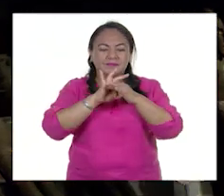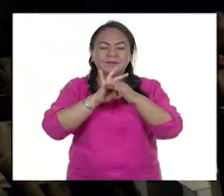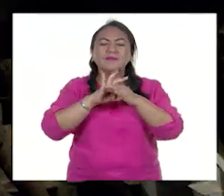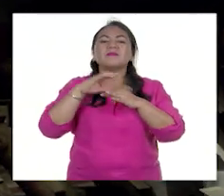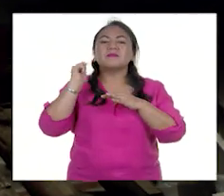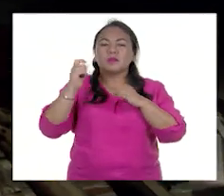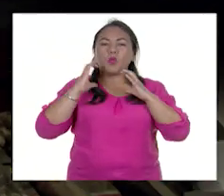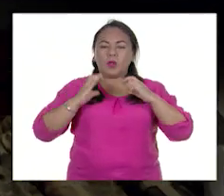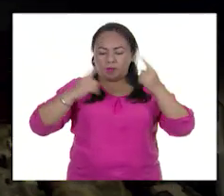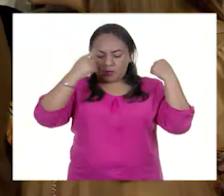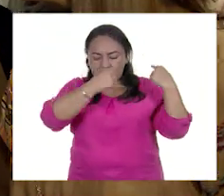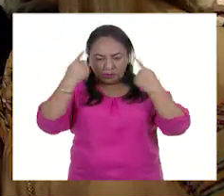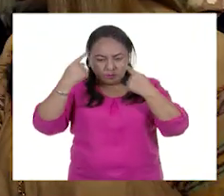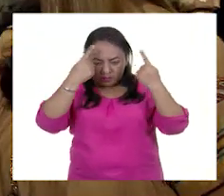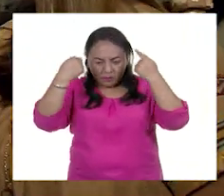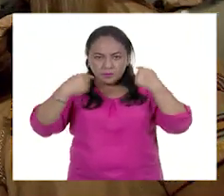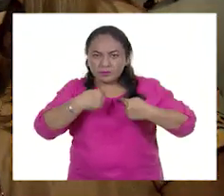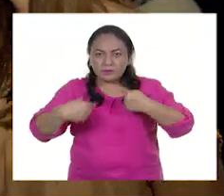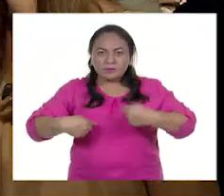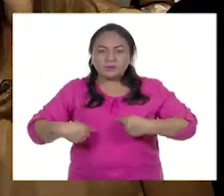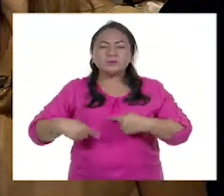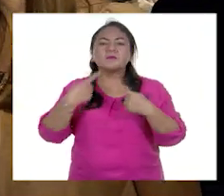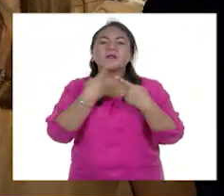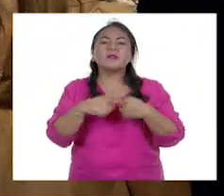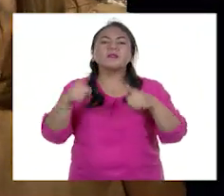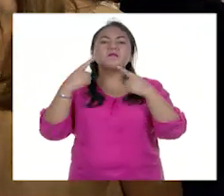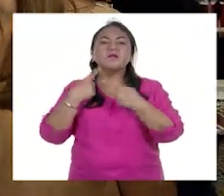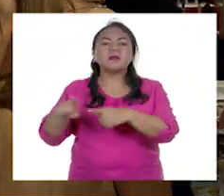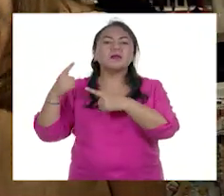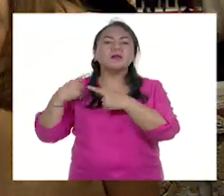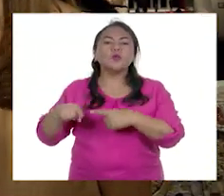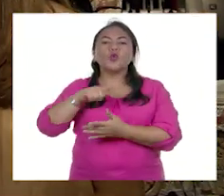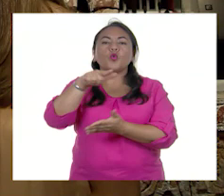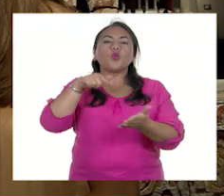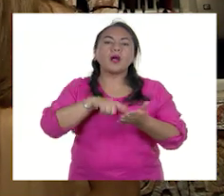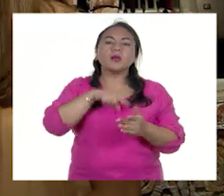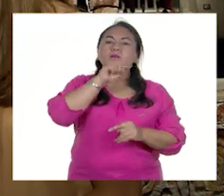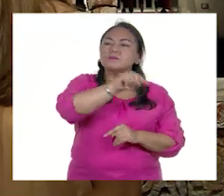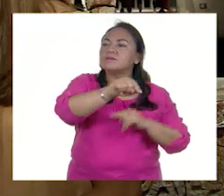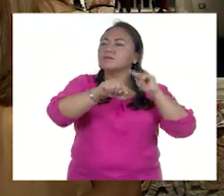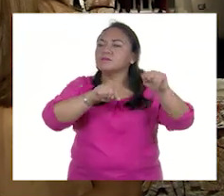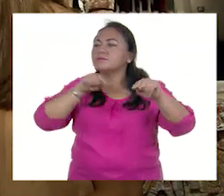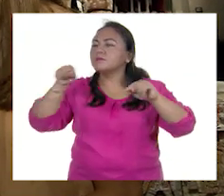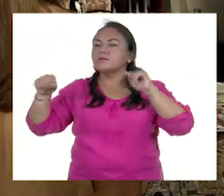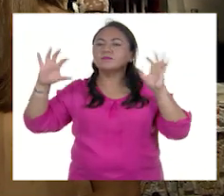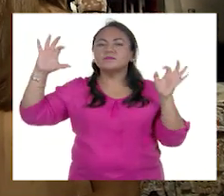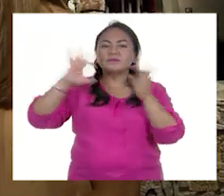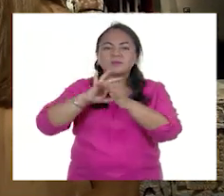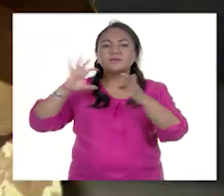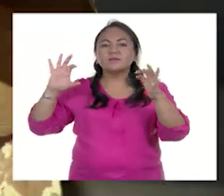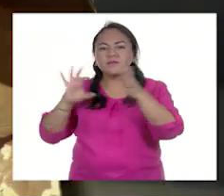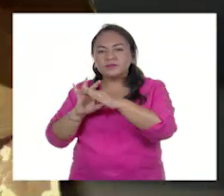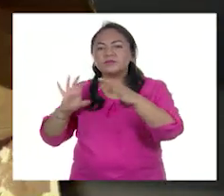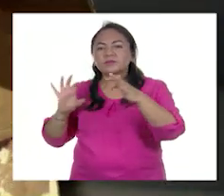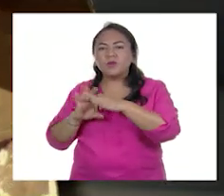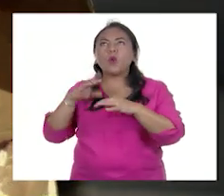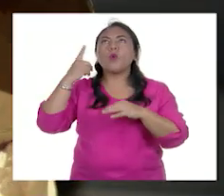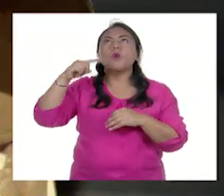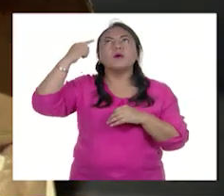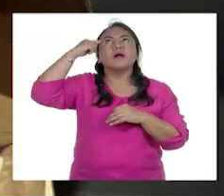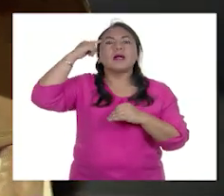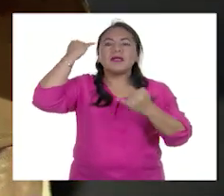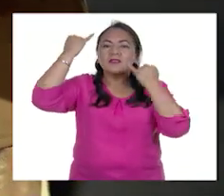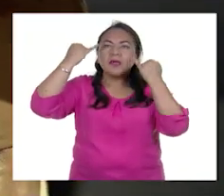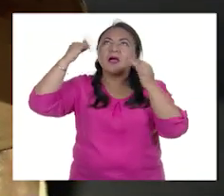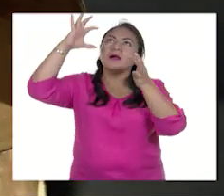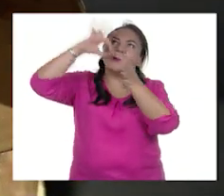partes del cuerpo con diversos lugares míticos o cosmogónicos, ¿no?